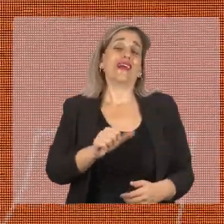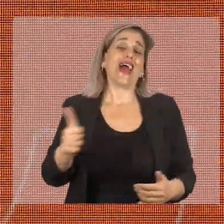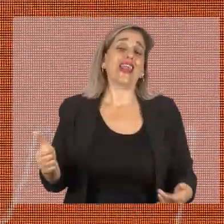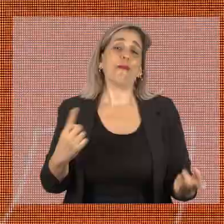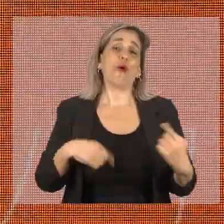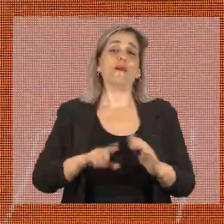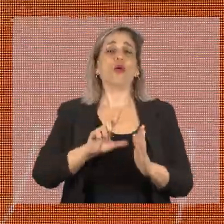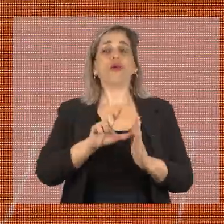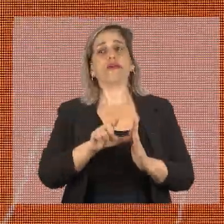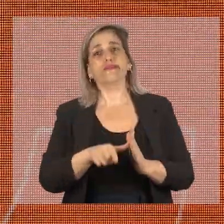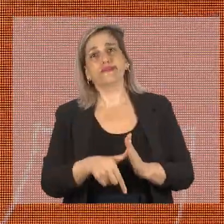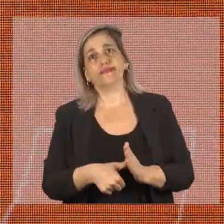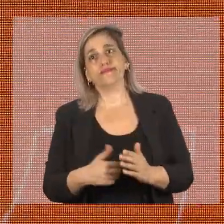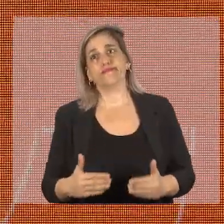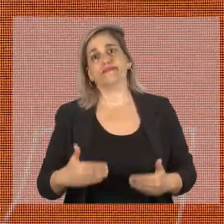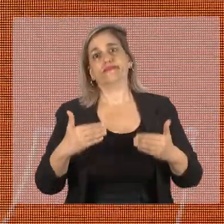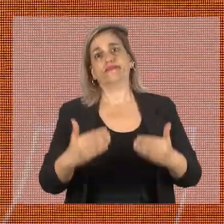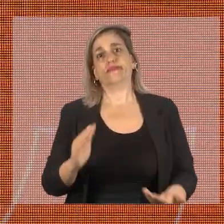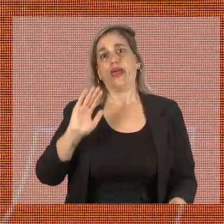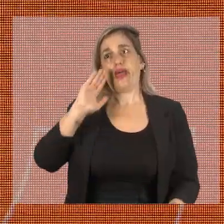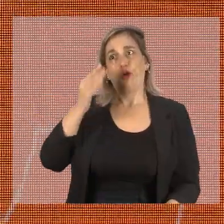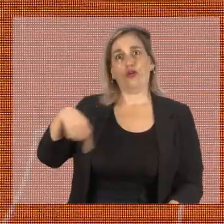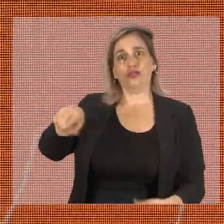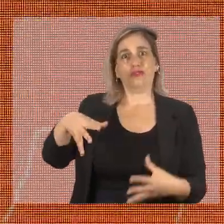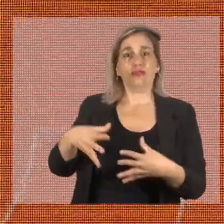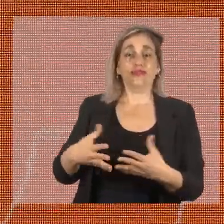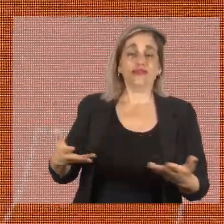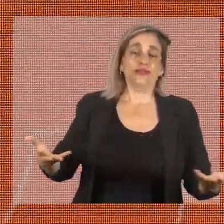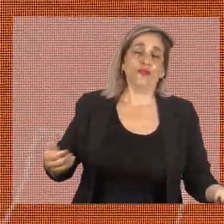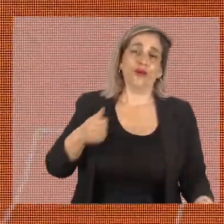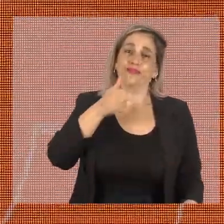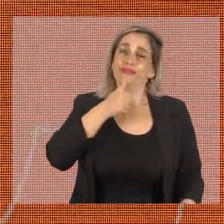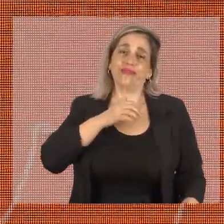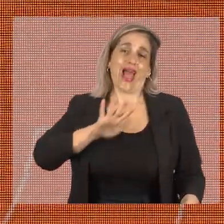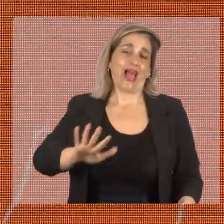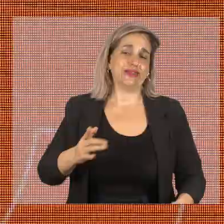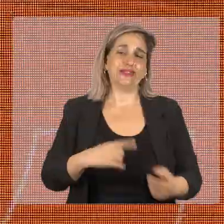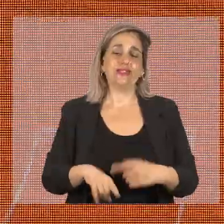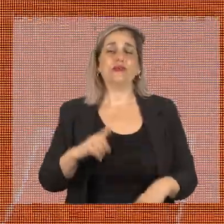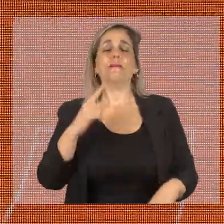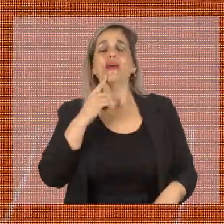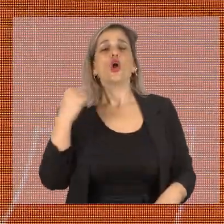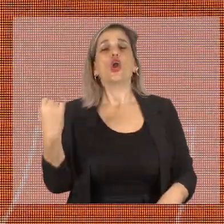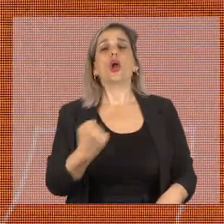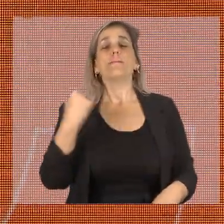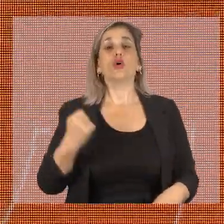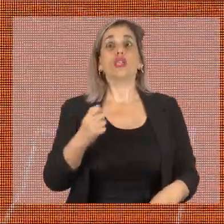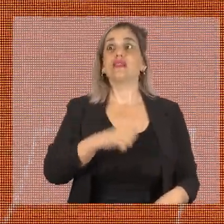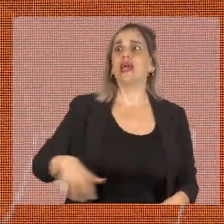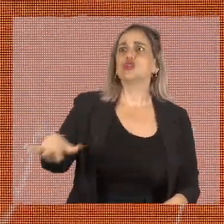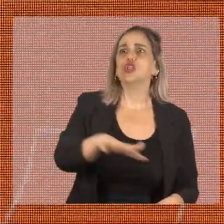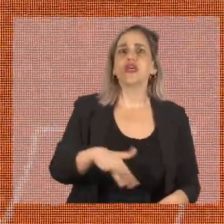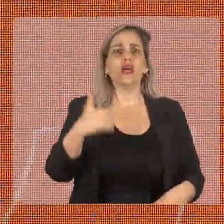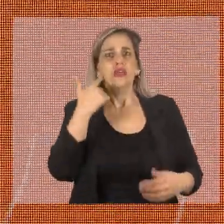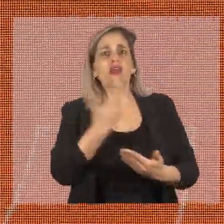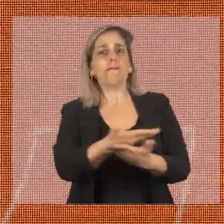pero demoraron en reconocerlo. Eso es anecdótico. Lo importante fue que la sociedad